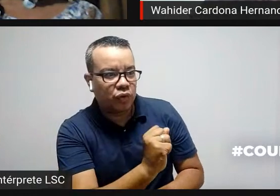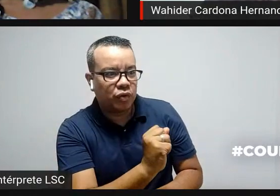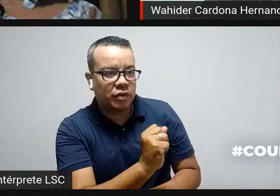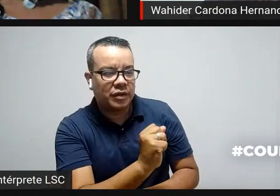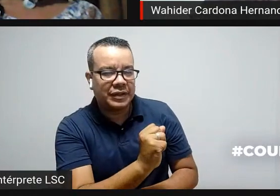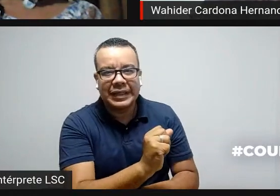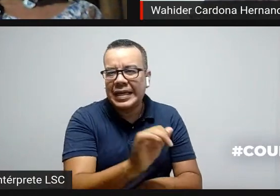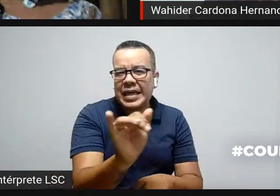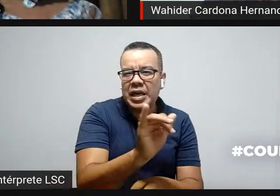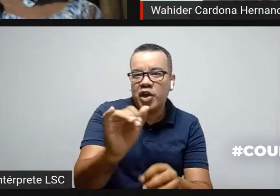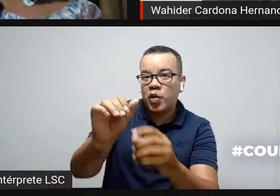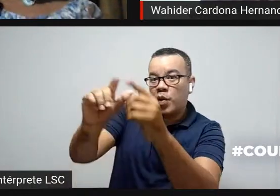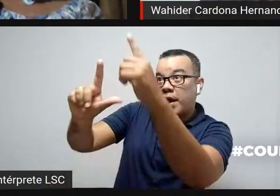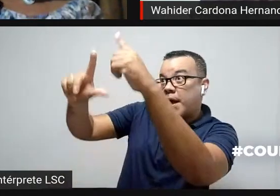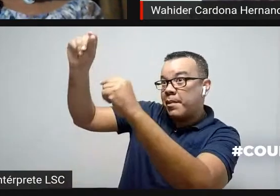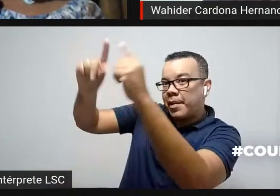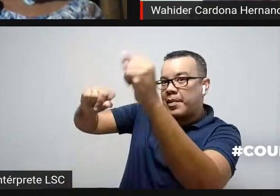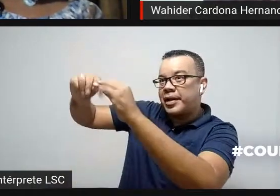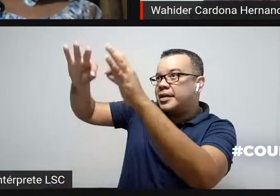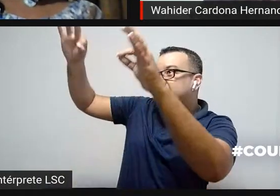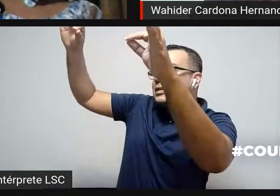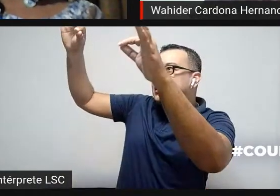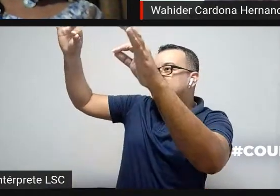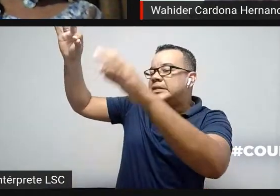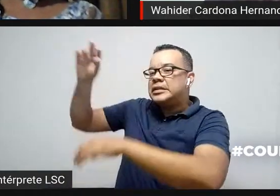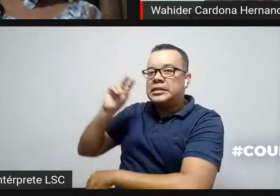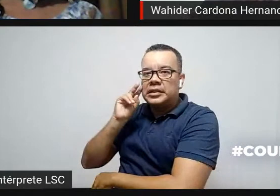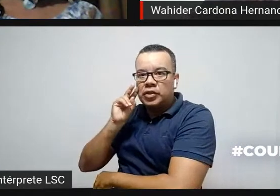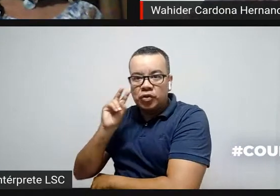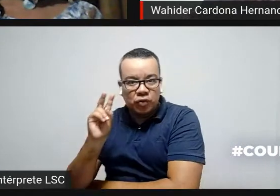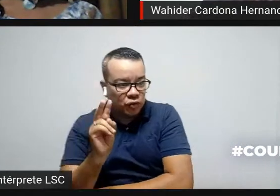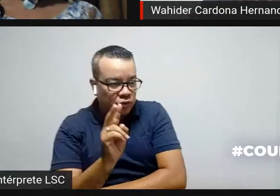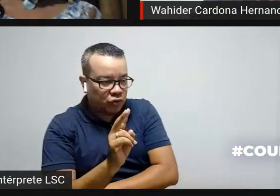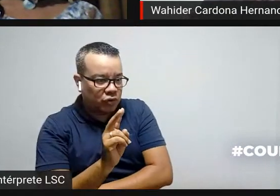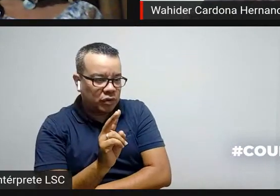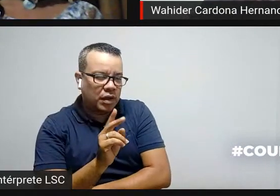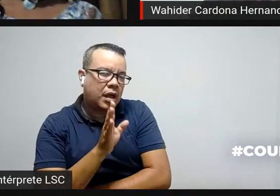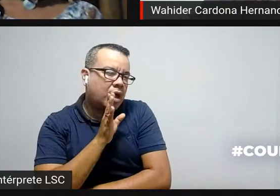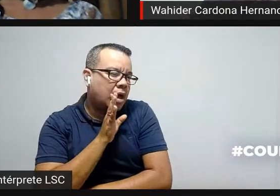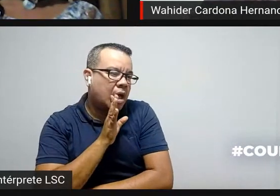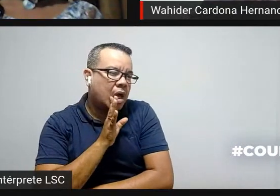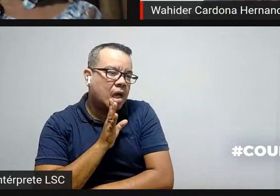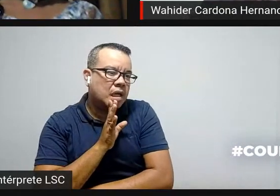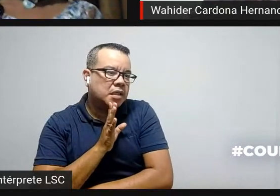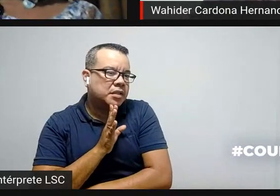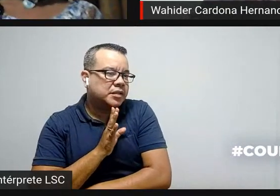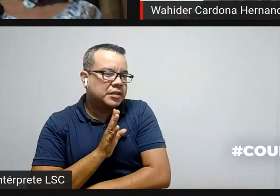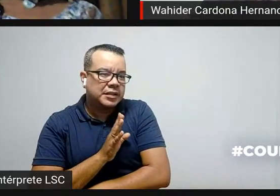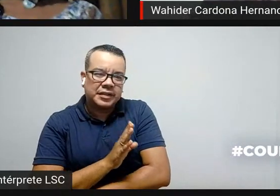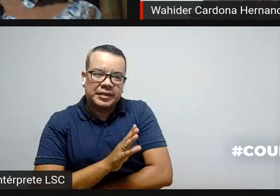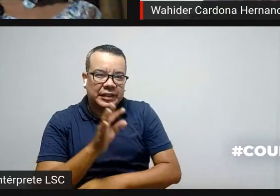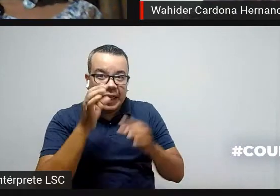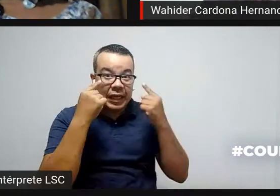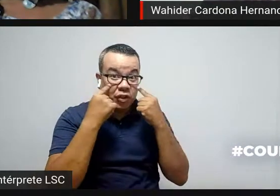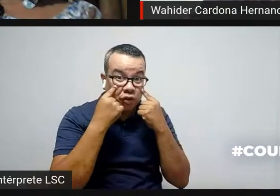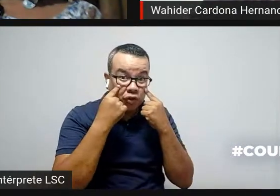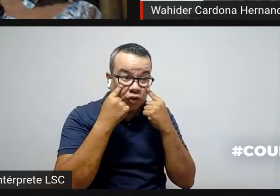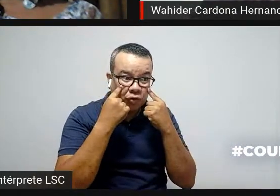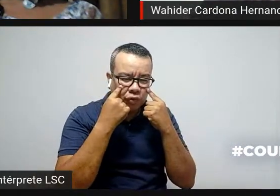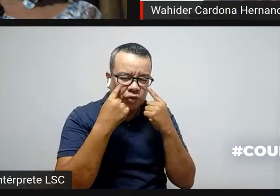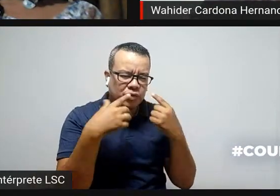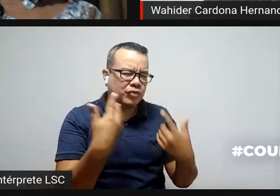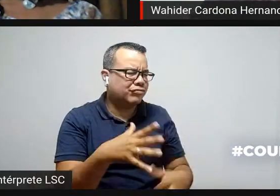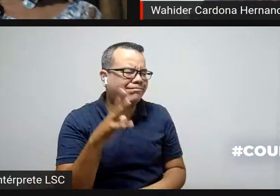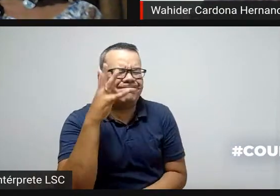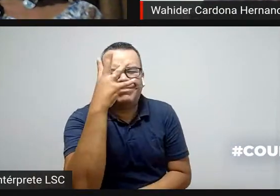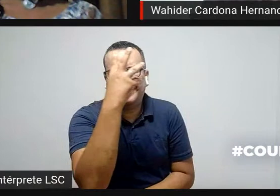cosmos. Muero por tus corazojos. Rinconcito frío del alma, los cristales más bellos que la